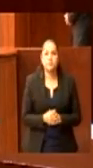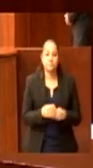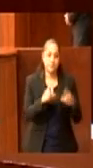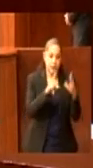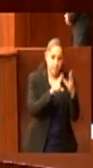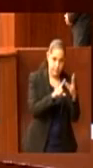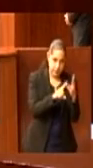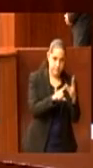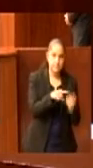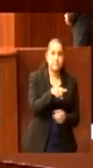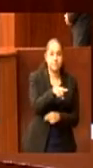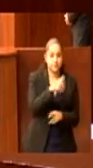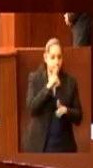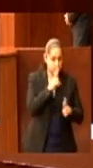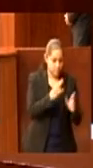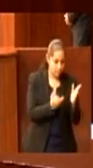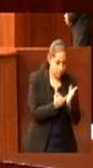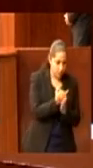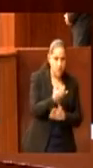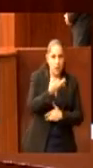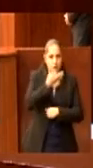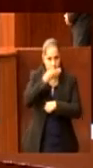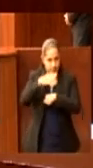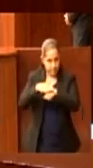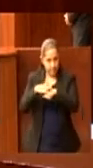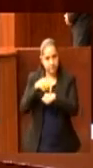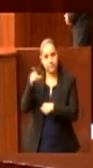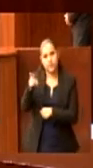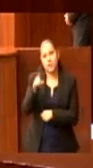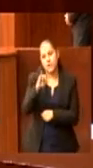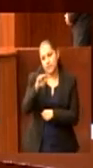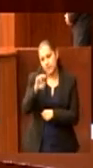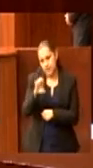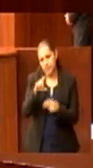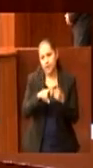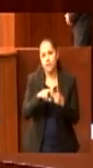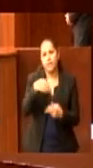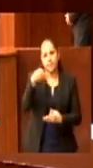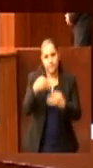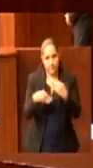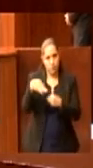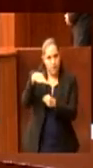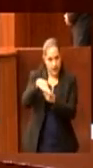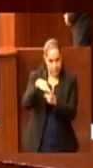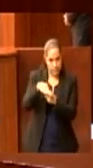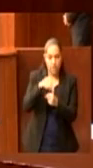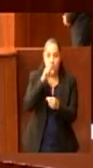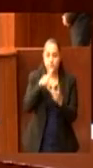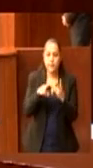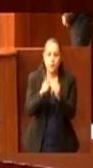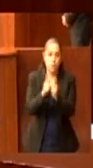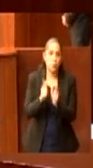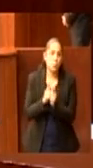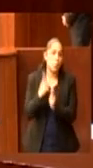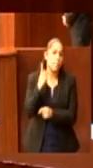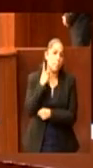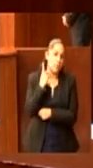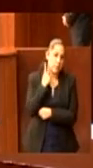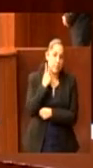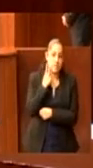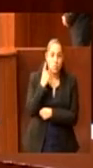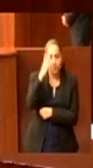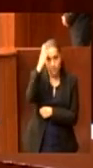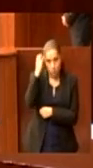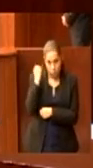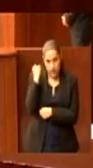notifíquese la sentencia al instituto electoral al tribunal electoral y al partido político morena todos en el